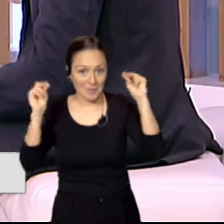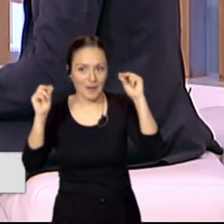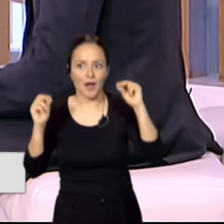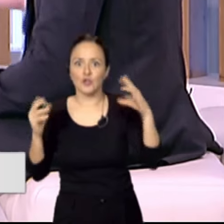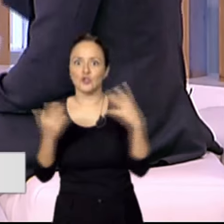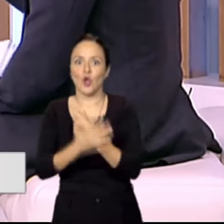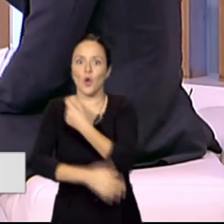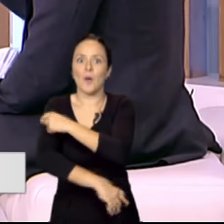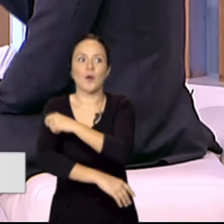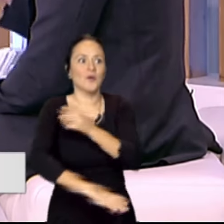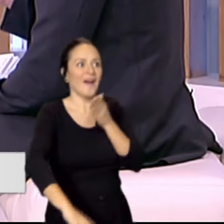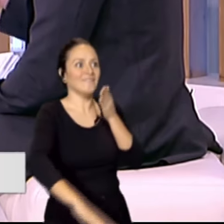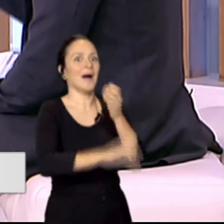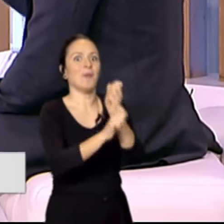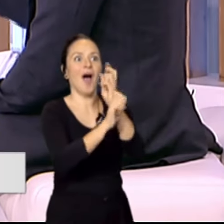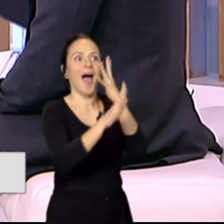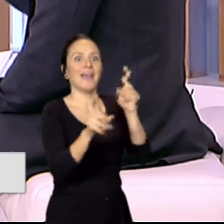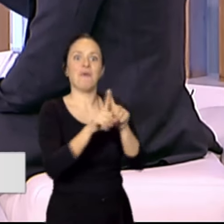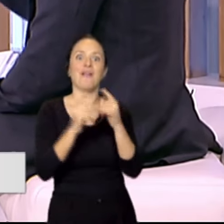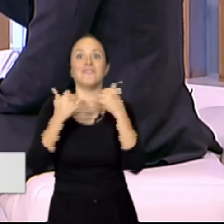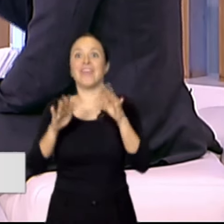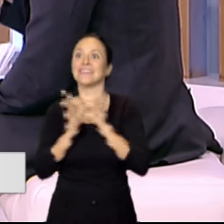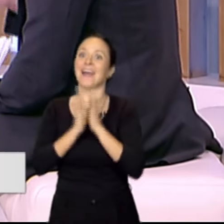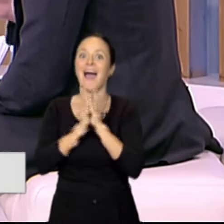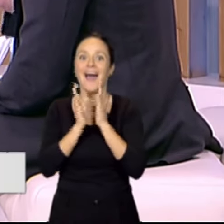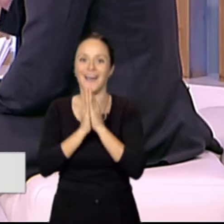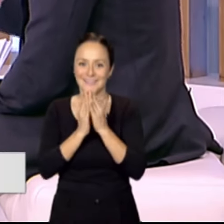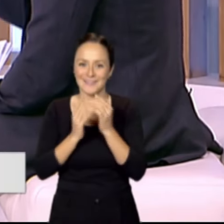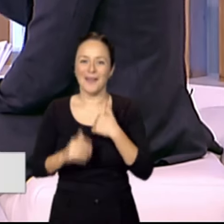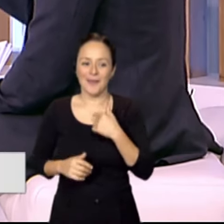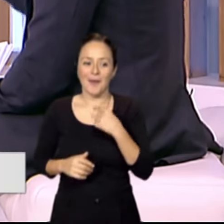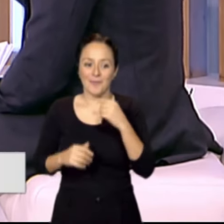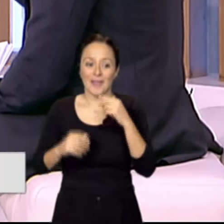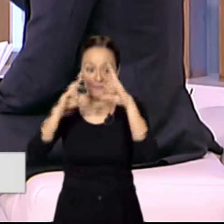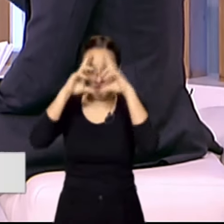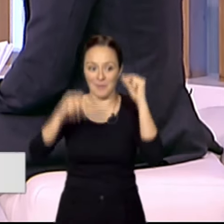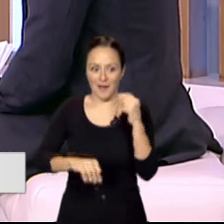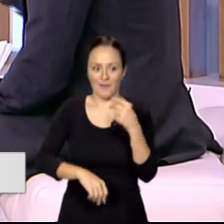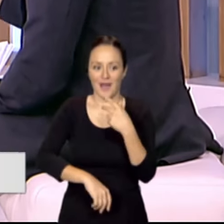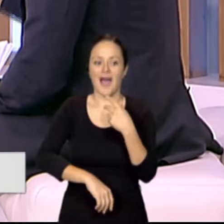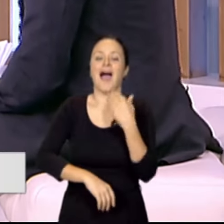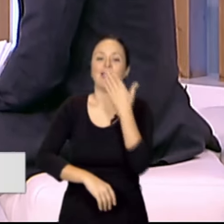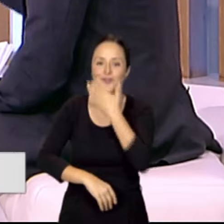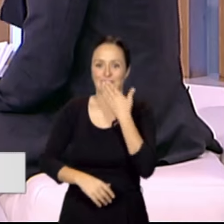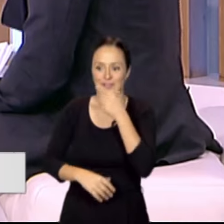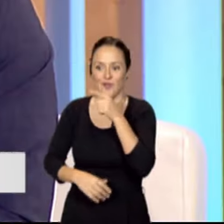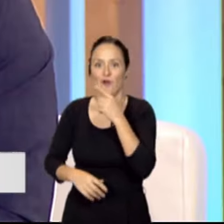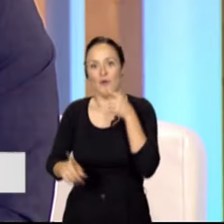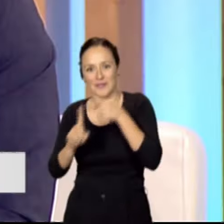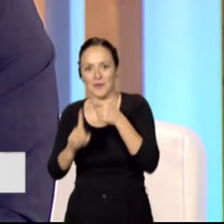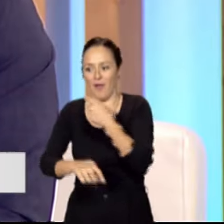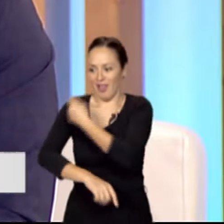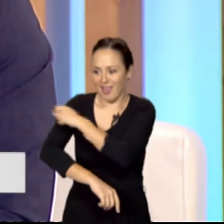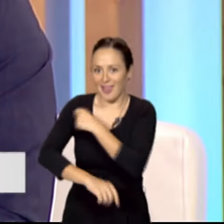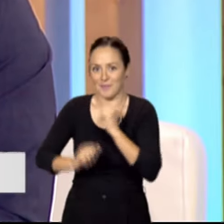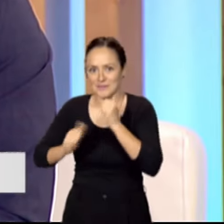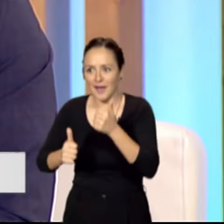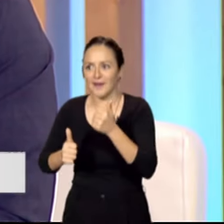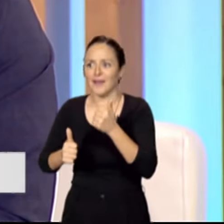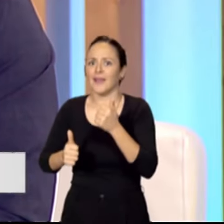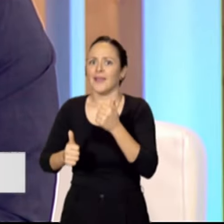convertía en un día de fiesta me apuntaba usted que quizás habría que recuperar ese sistema para eh mejorar incluso aún más esas tasas de